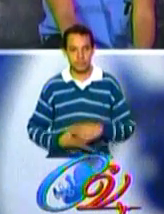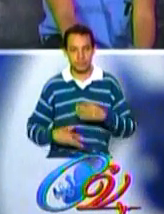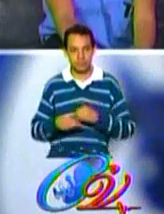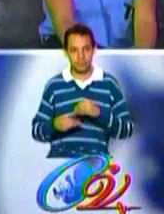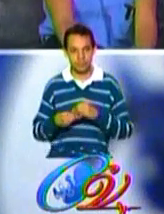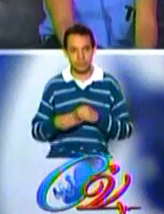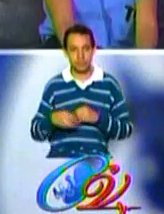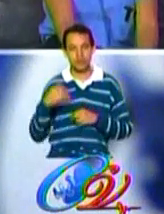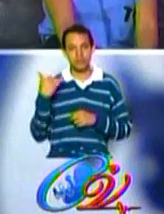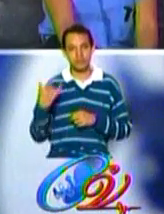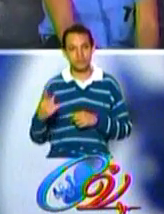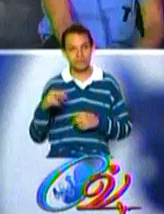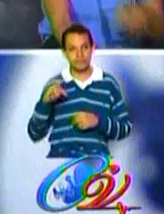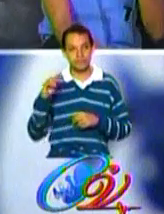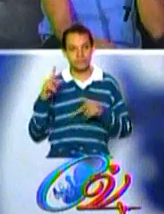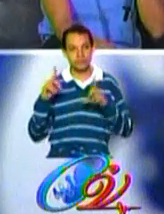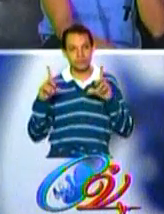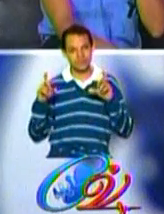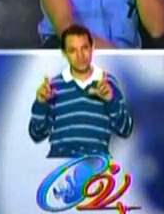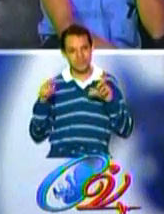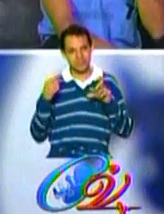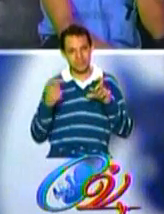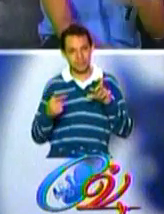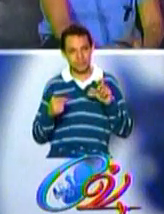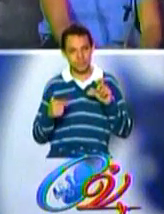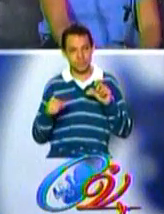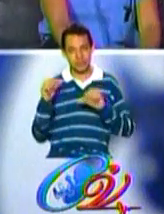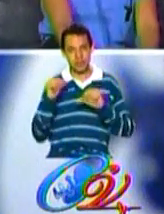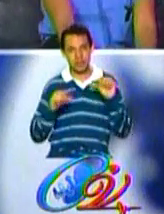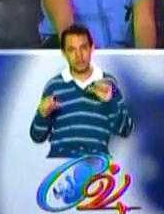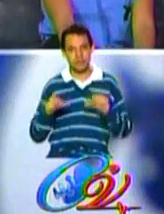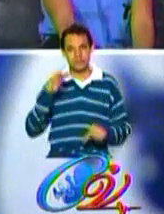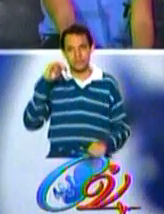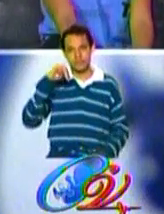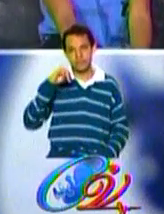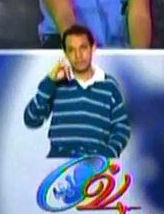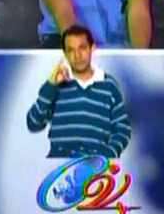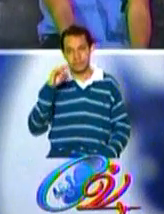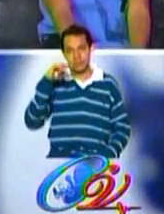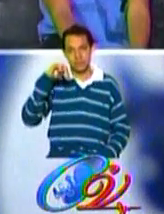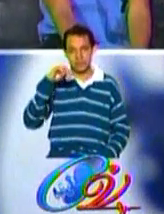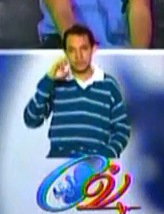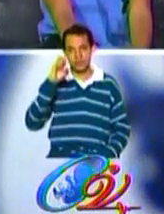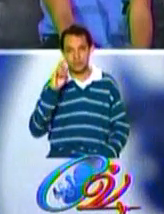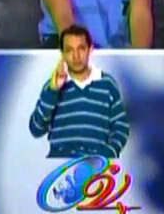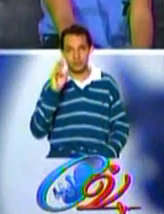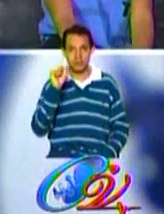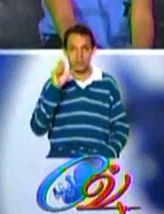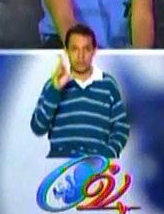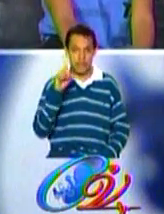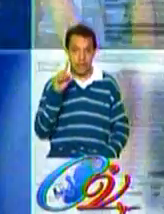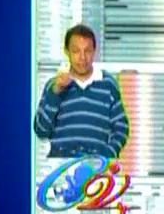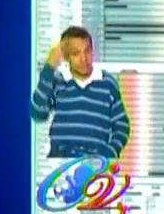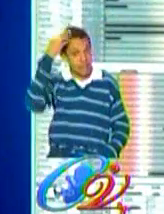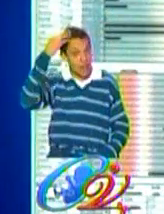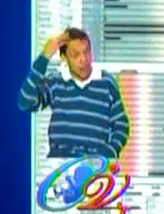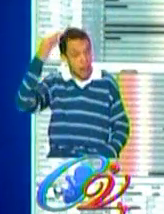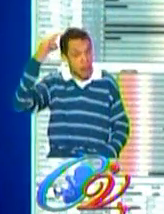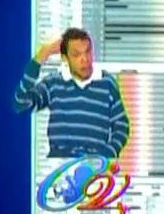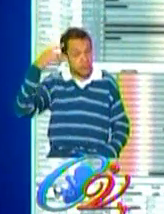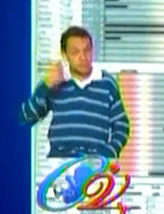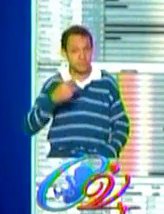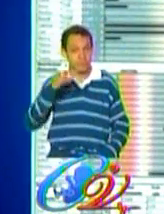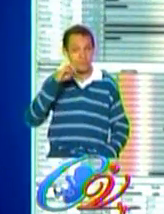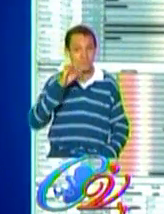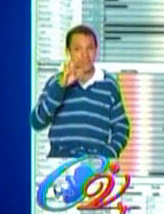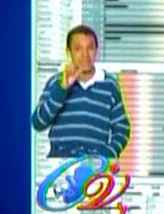Acá tenemos, por ejemplo, uno del análisis de minerales en el pelo. También hacemos análisis de metales en